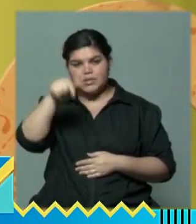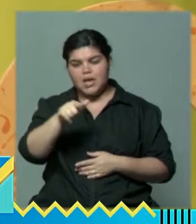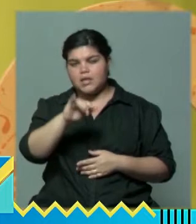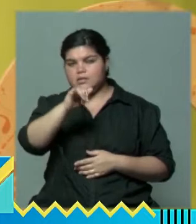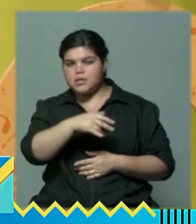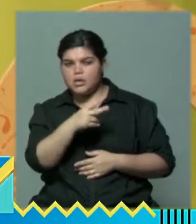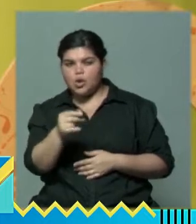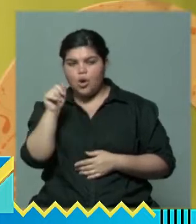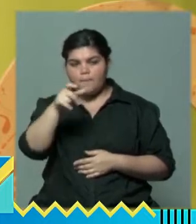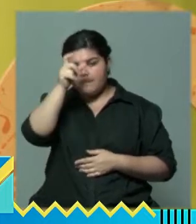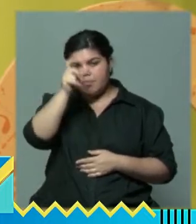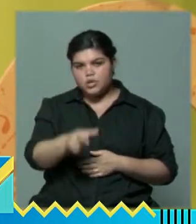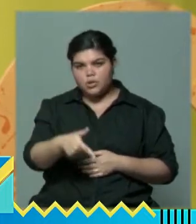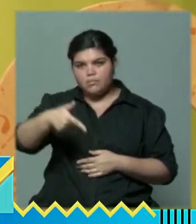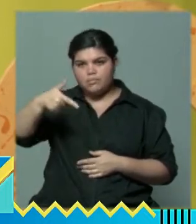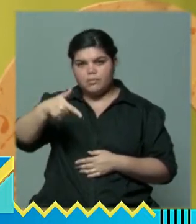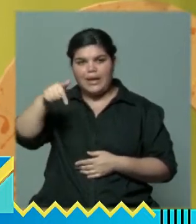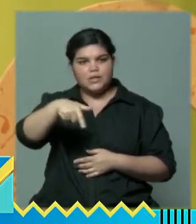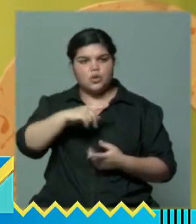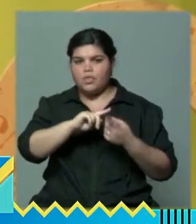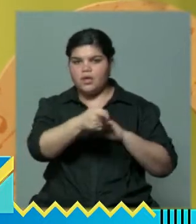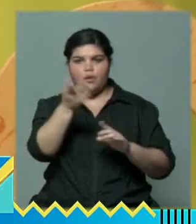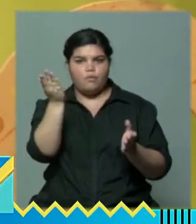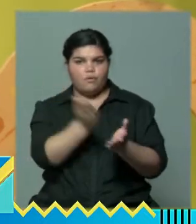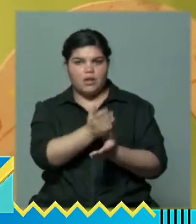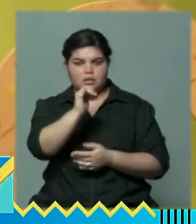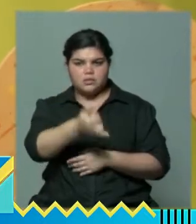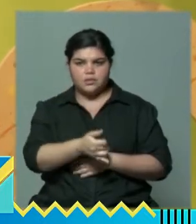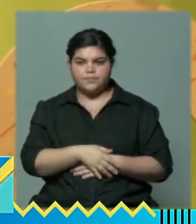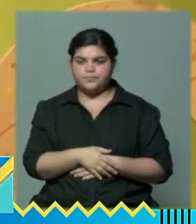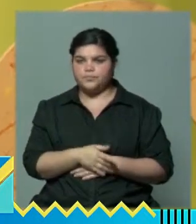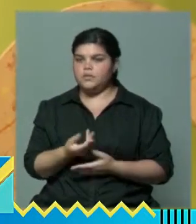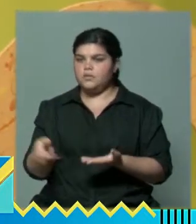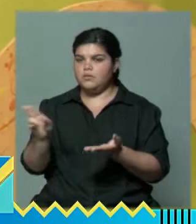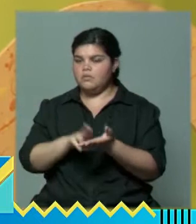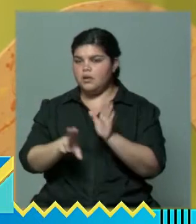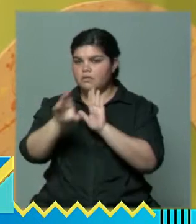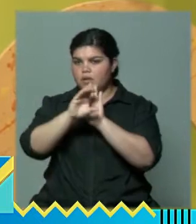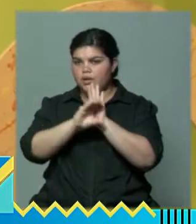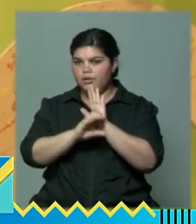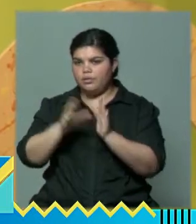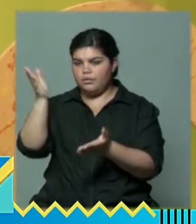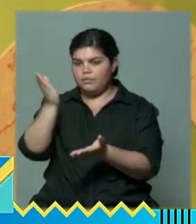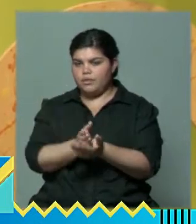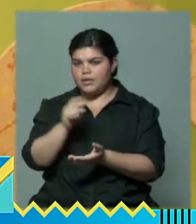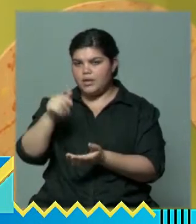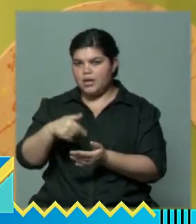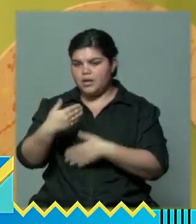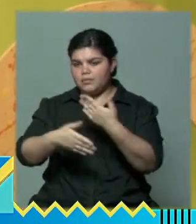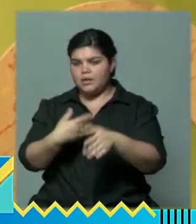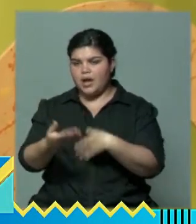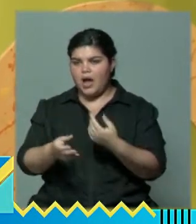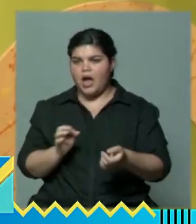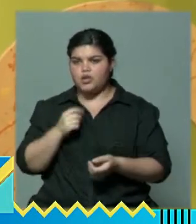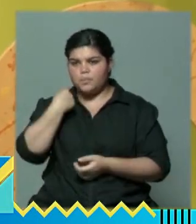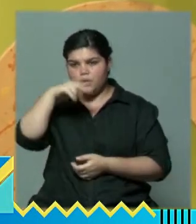persona que lo porta o no. Es directamente una falta. Volviendo al código de falta, que como bueno ustedes decían, se sancionó y se promulgó en el 65 y se publicó